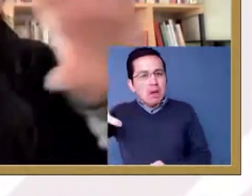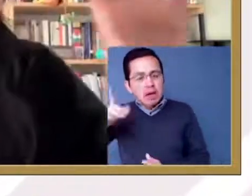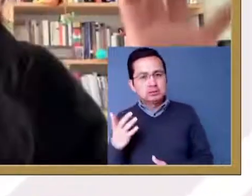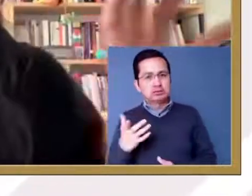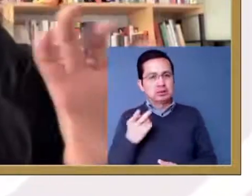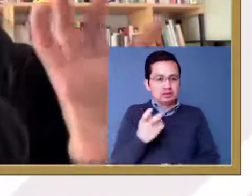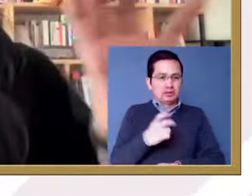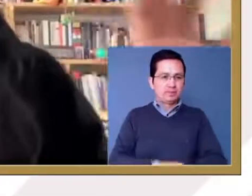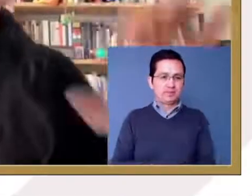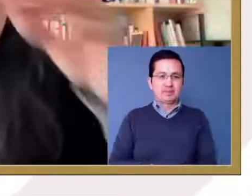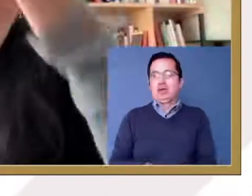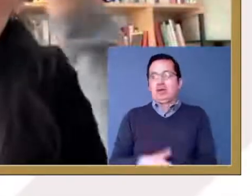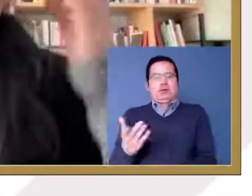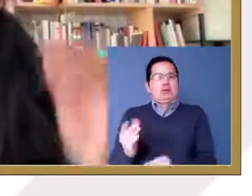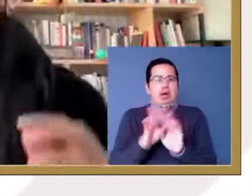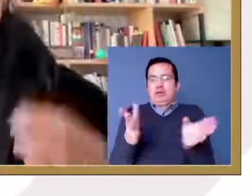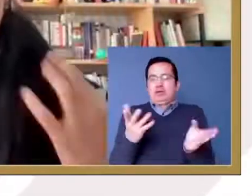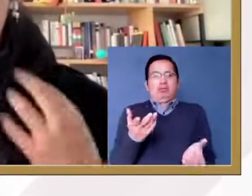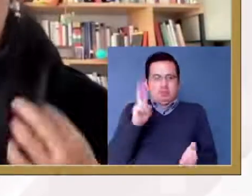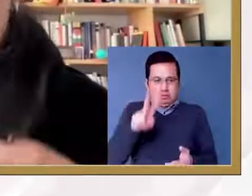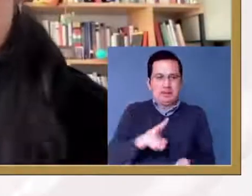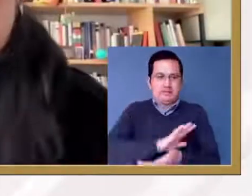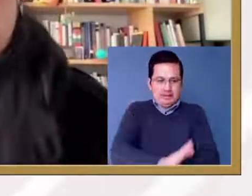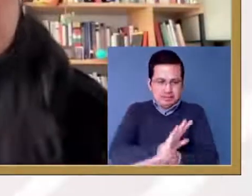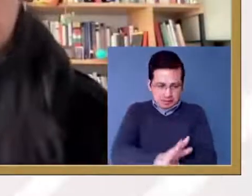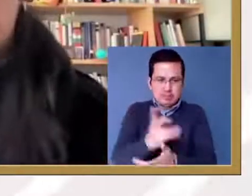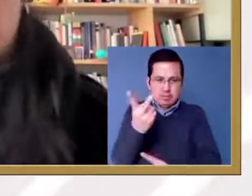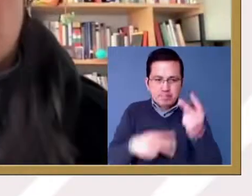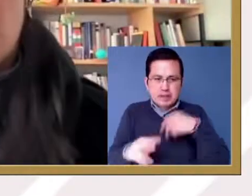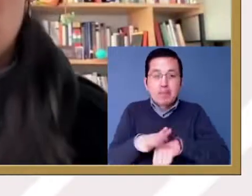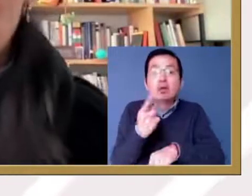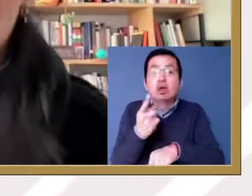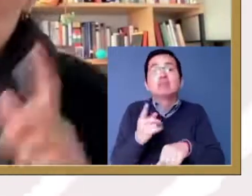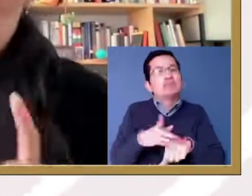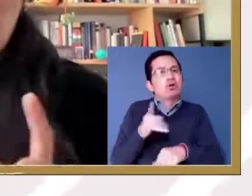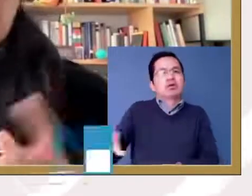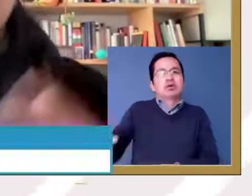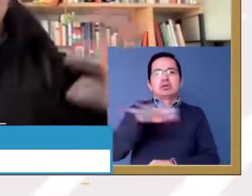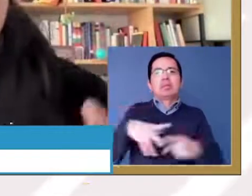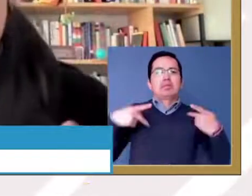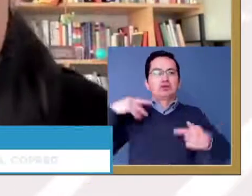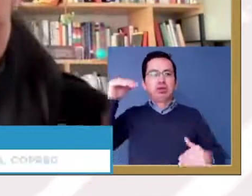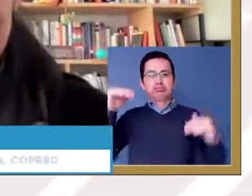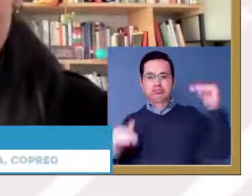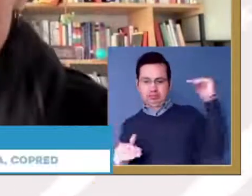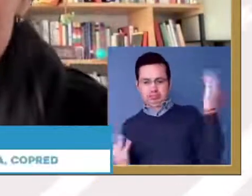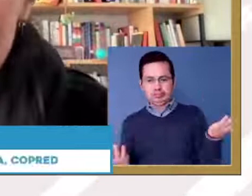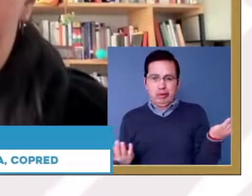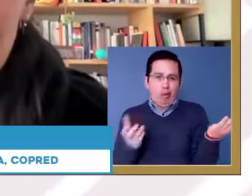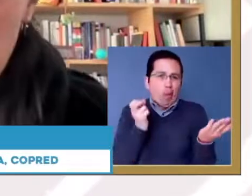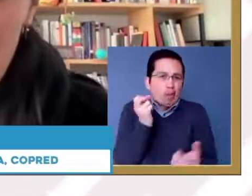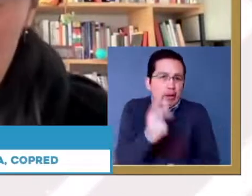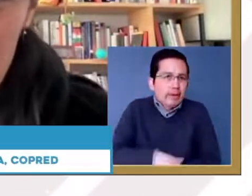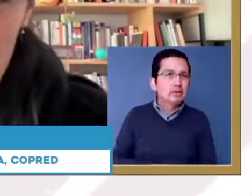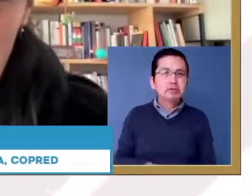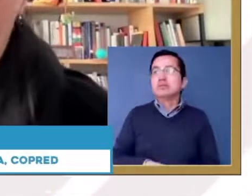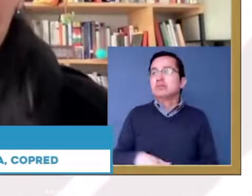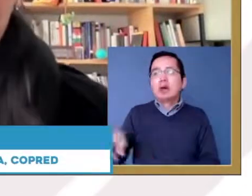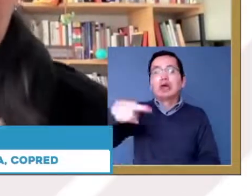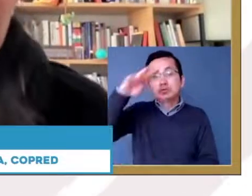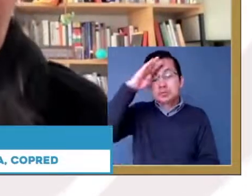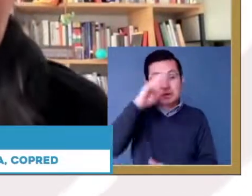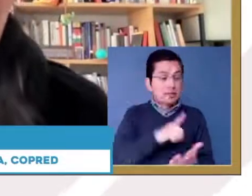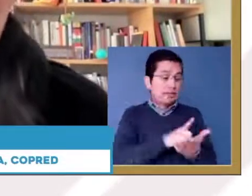claro, la discriminación tiene que ver con la desigualdad, pero al mismo tiempo estamos pensando que los derechos humanos son de los ciudadanos y no de las personas. Y creo que